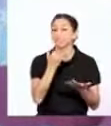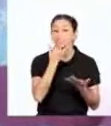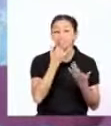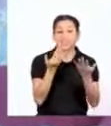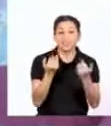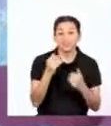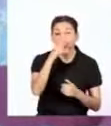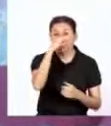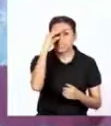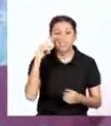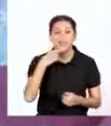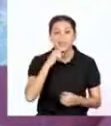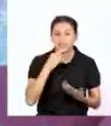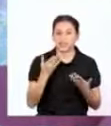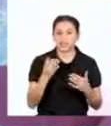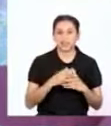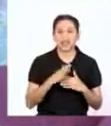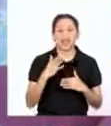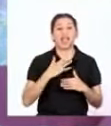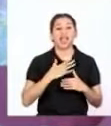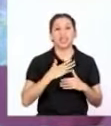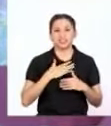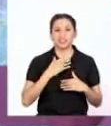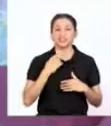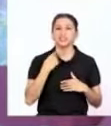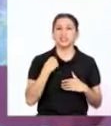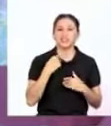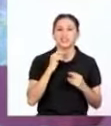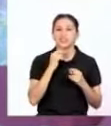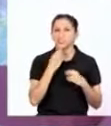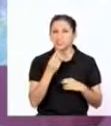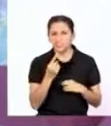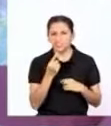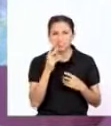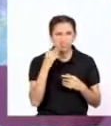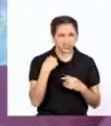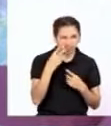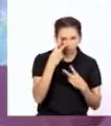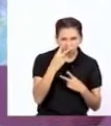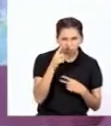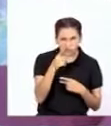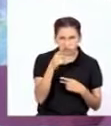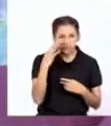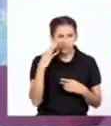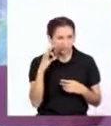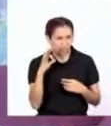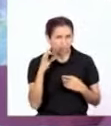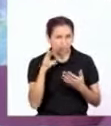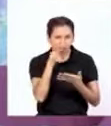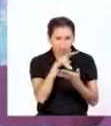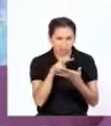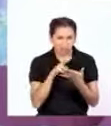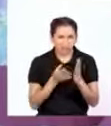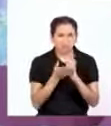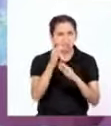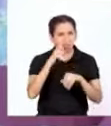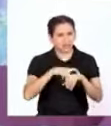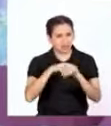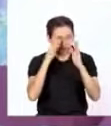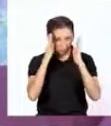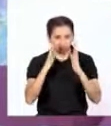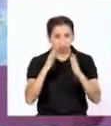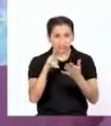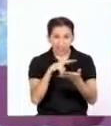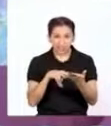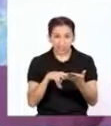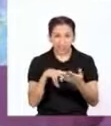Listo. ¿Qué me ibas a decir, Juliana? Estaba a punto de remarcar que veo que le estás dedicando más